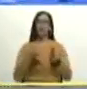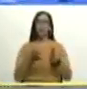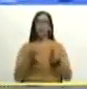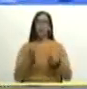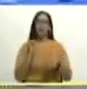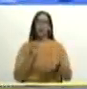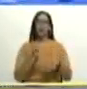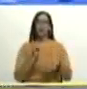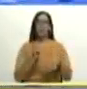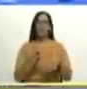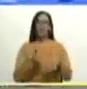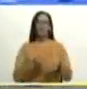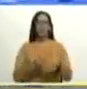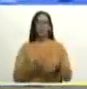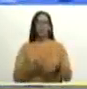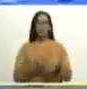debe